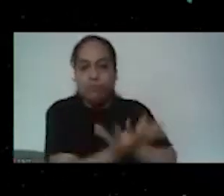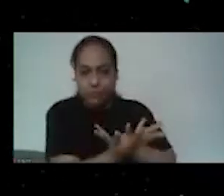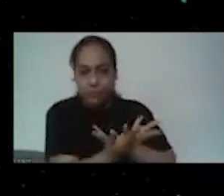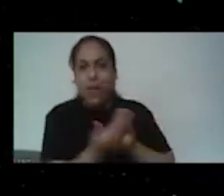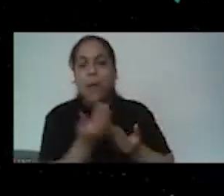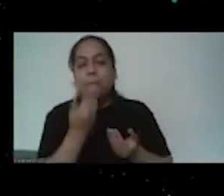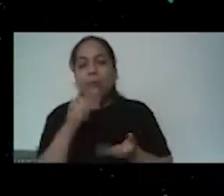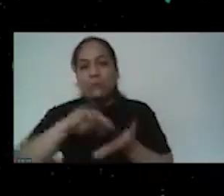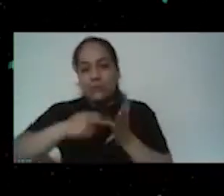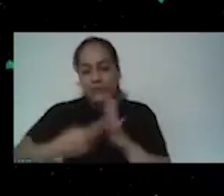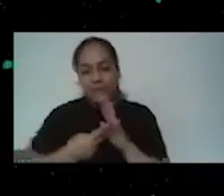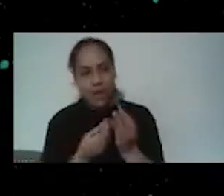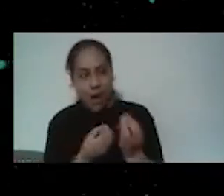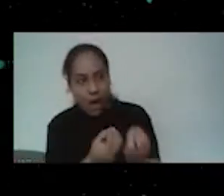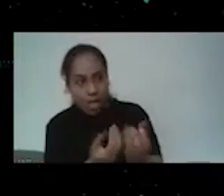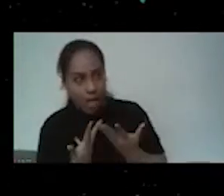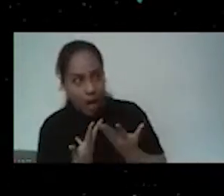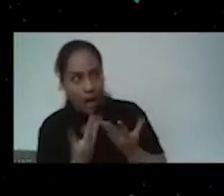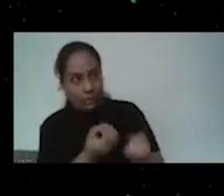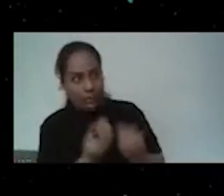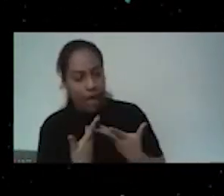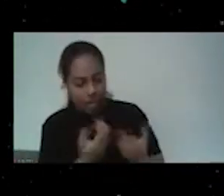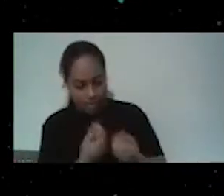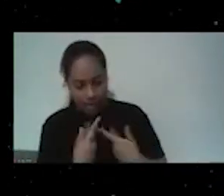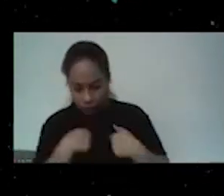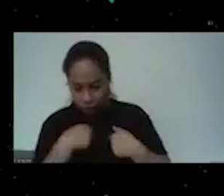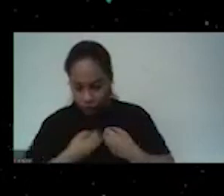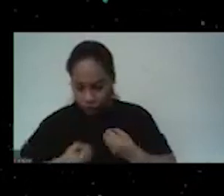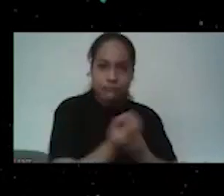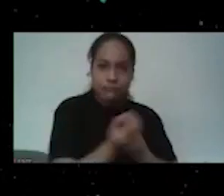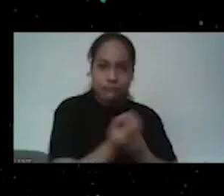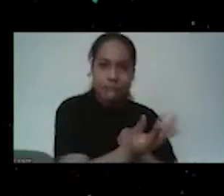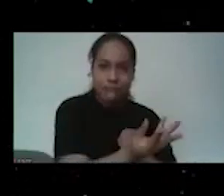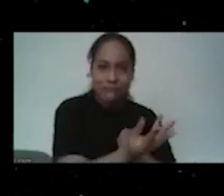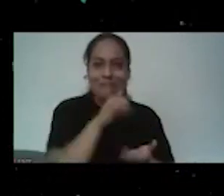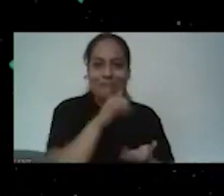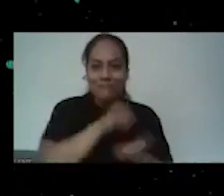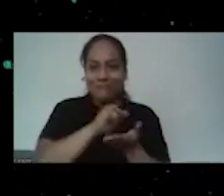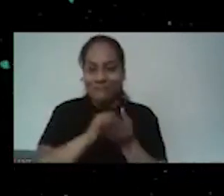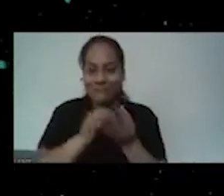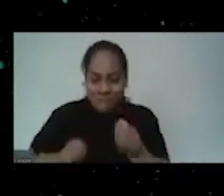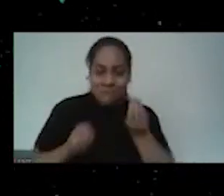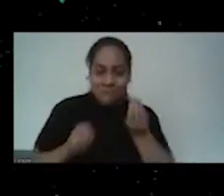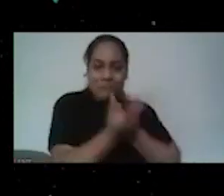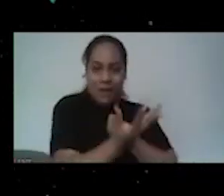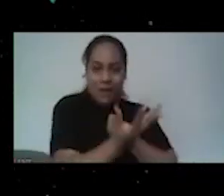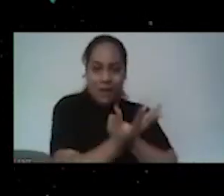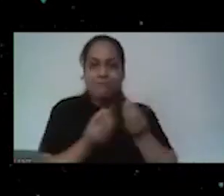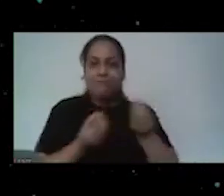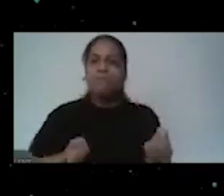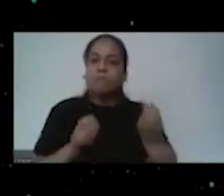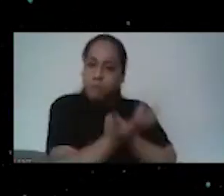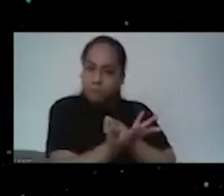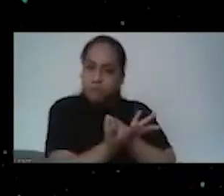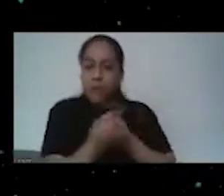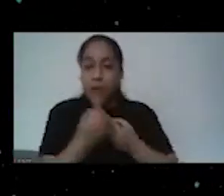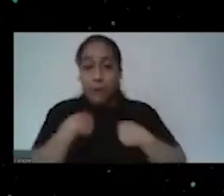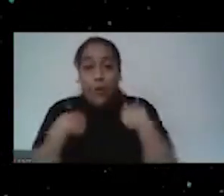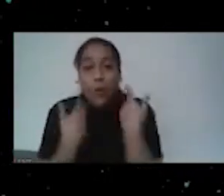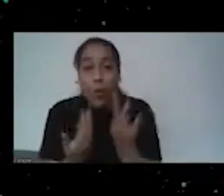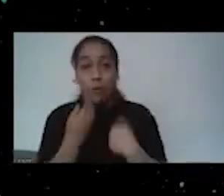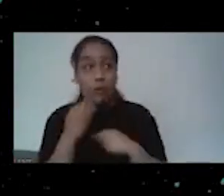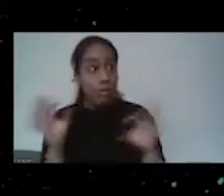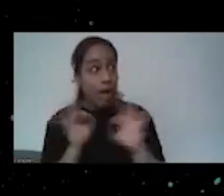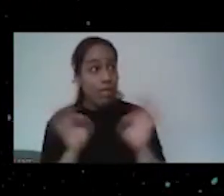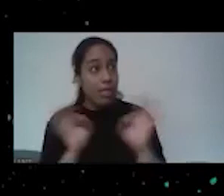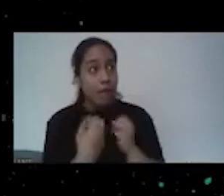de ellos, ¿no? Porque pues finalmente lo que yo estoy haciendo es pues no lo podría hacer sin toda